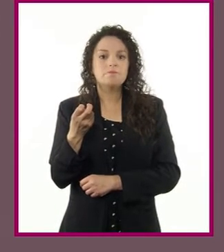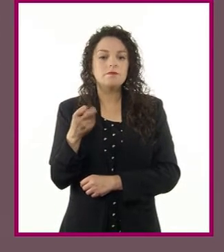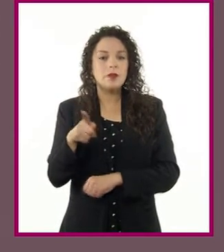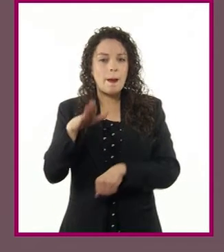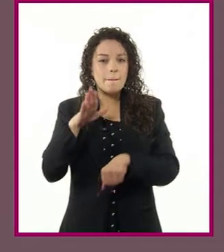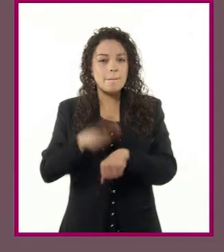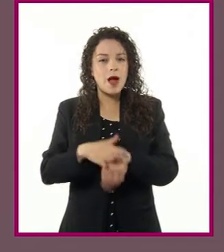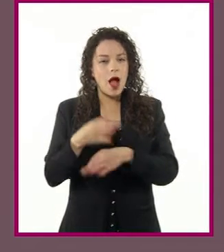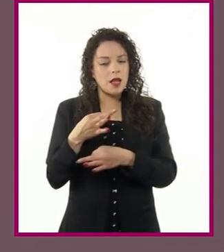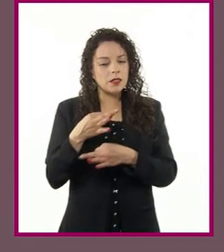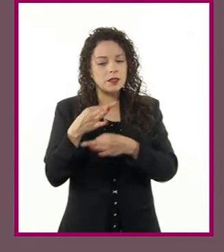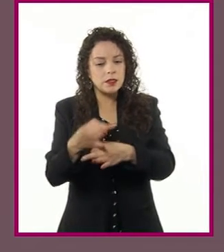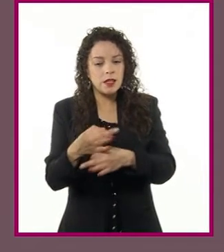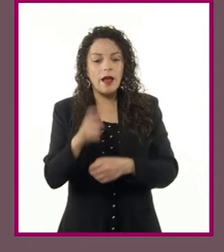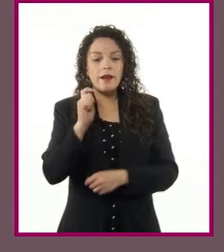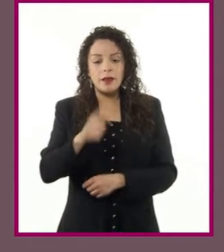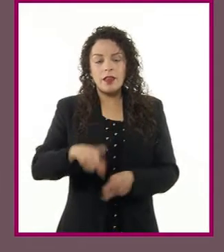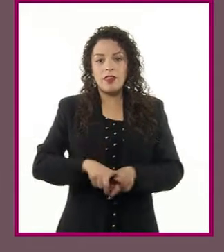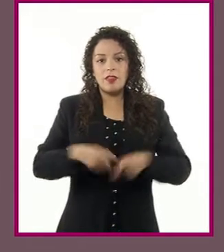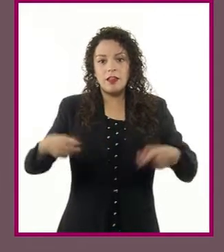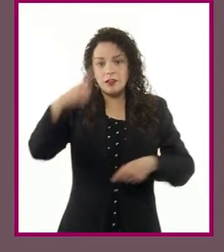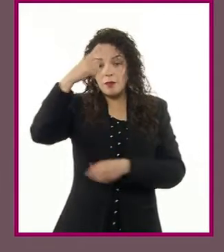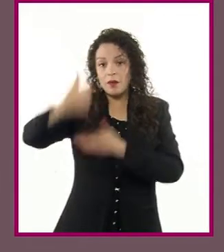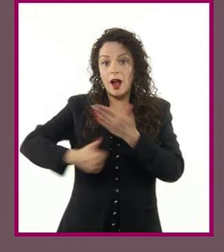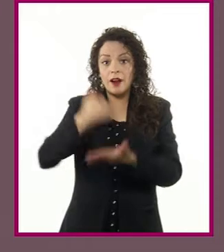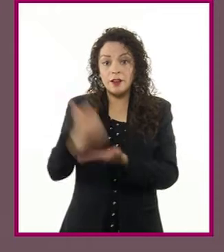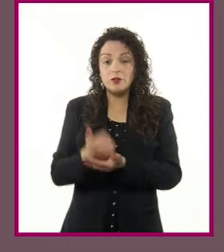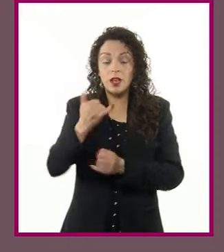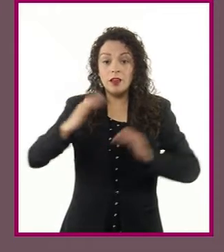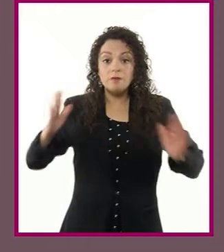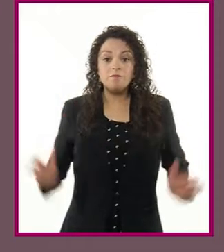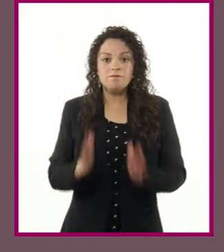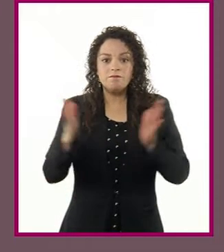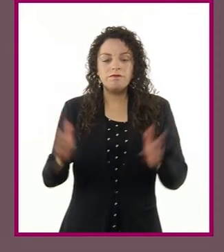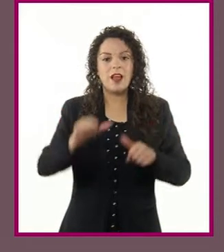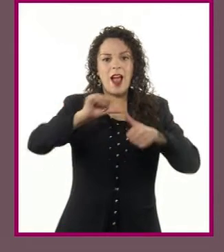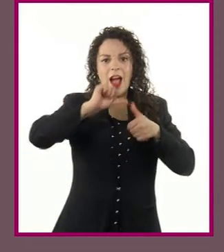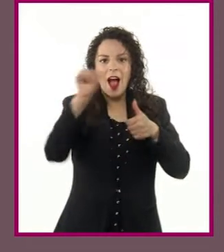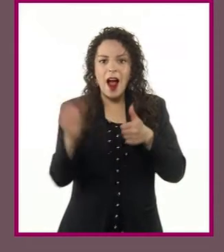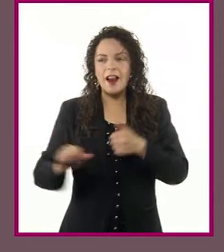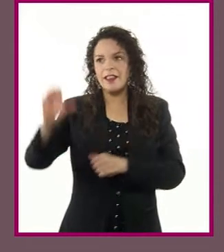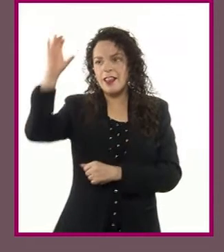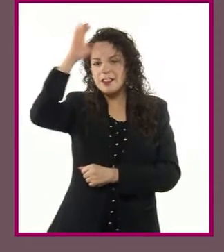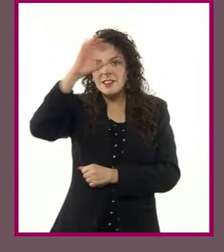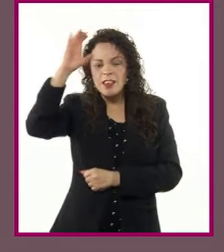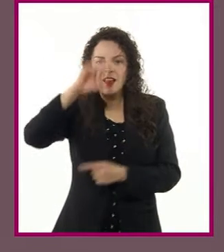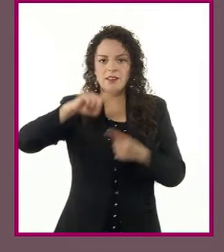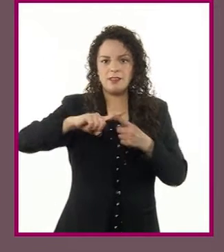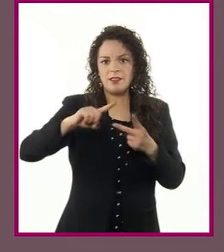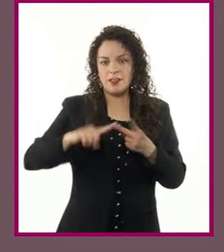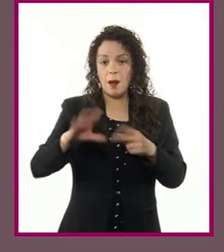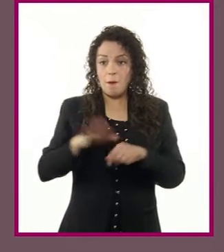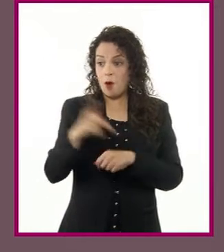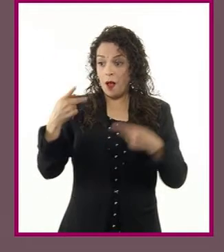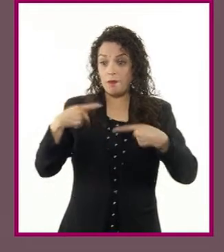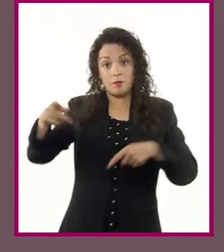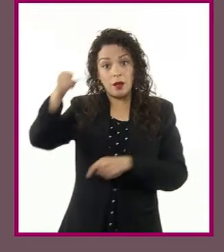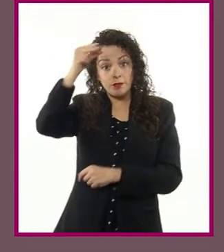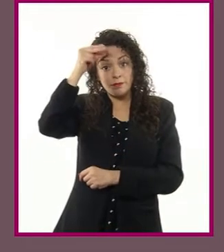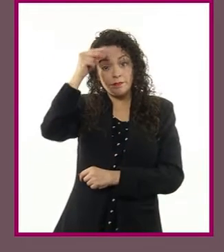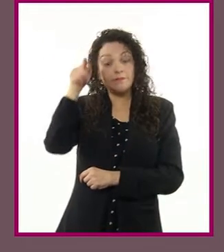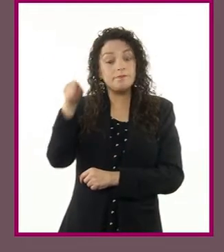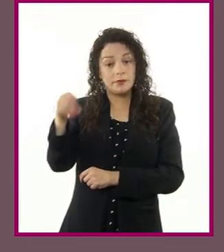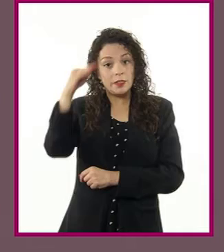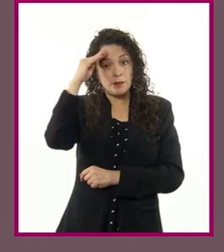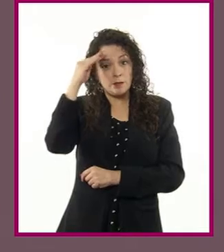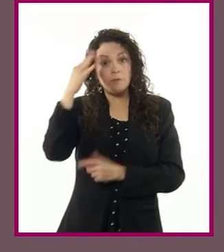más al desarrollo urbano, así como al impulso a la ciencia y las artes, pues los ilustrados consideraban que una nación